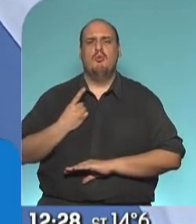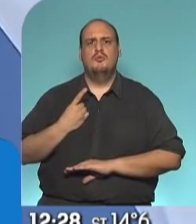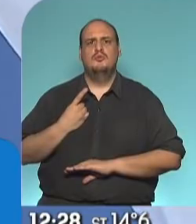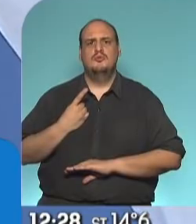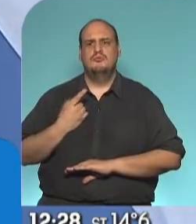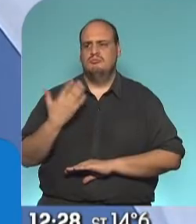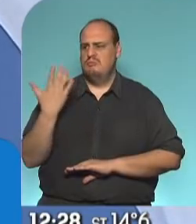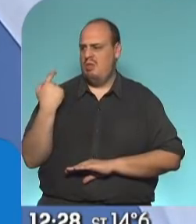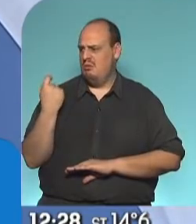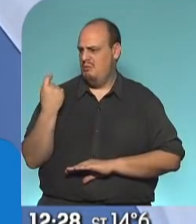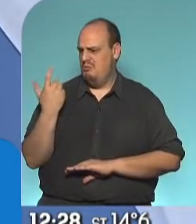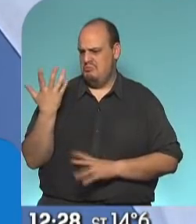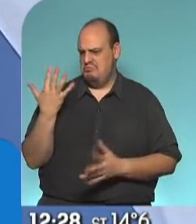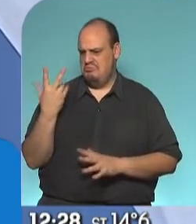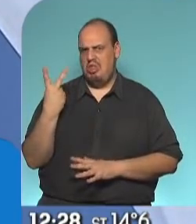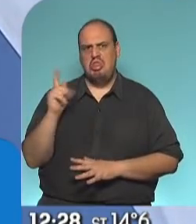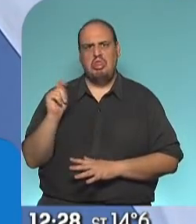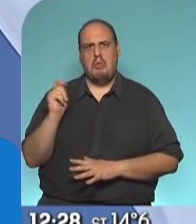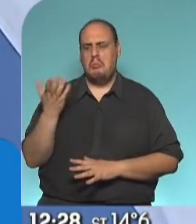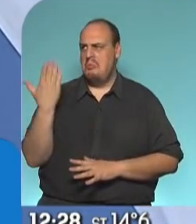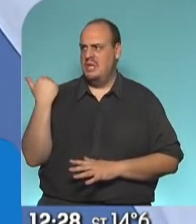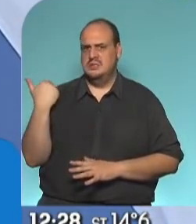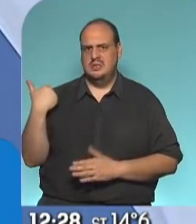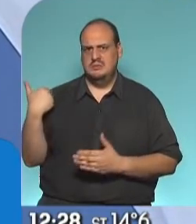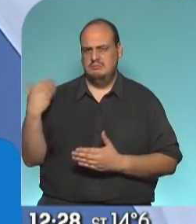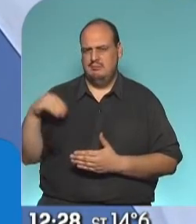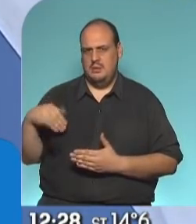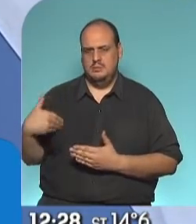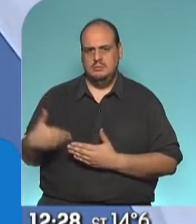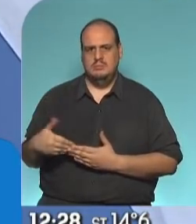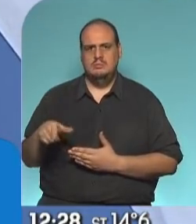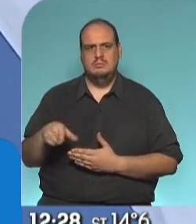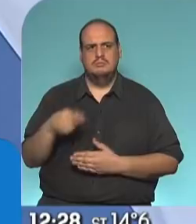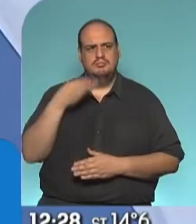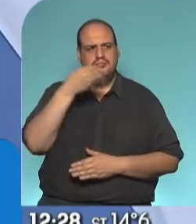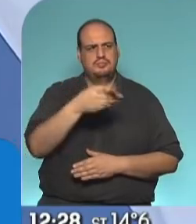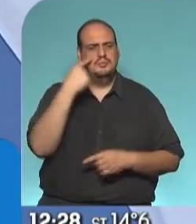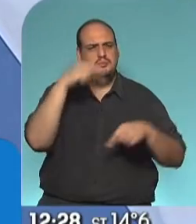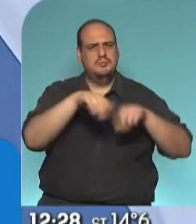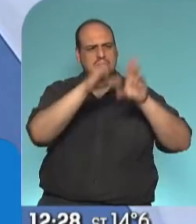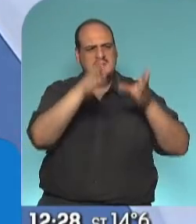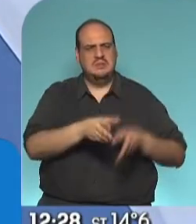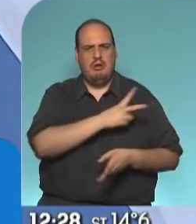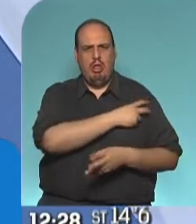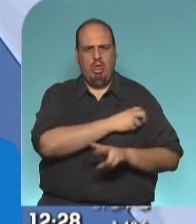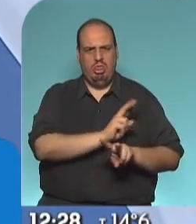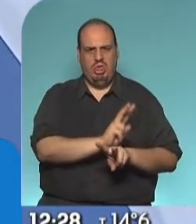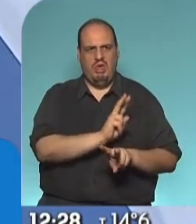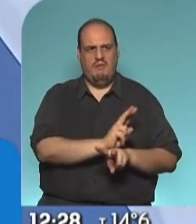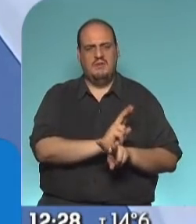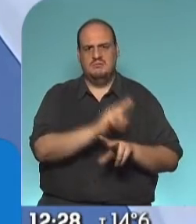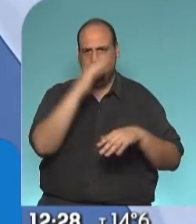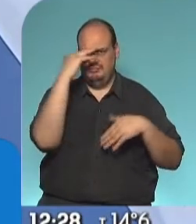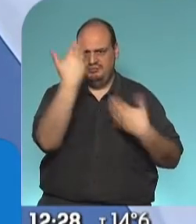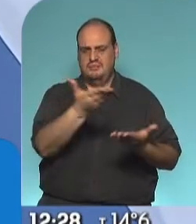Hace poco más de casi 2 meses estuvimos en el Ministerio de Defensa homenajeando a otro grande